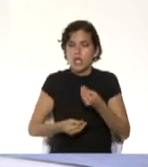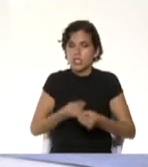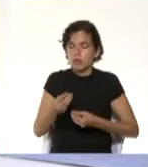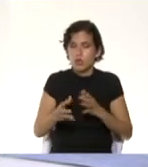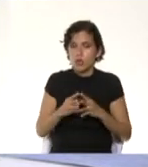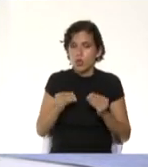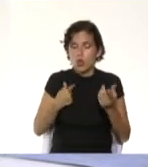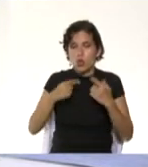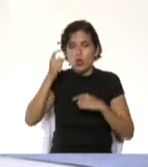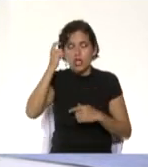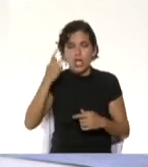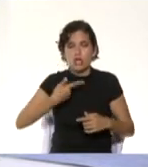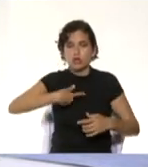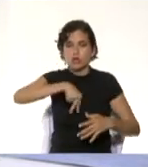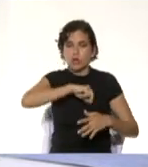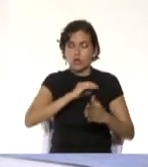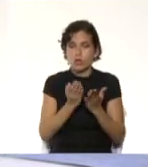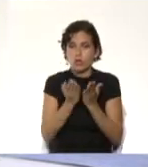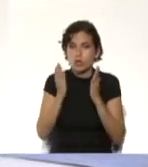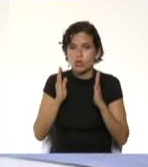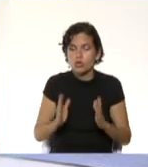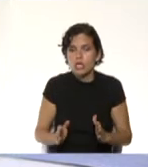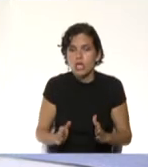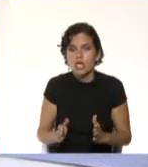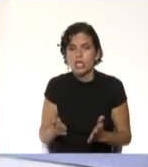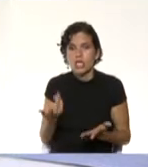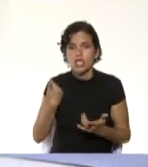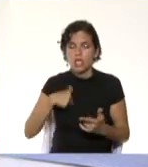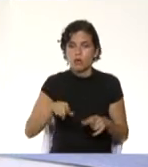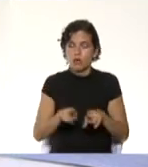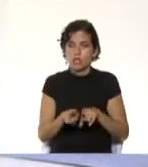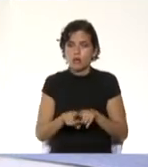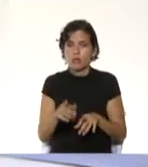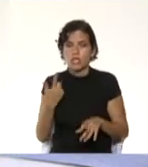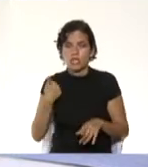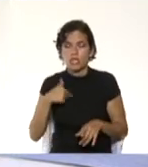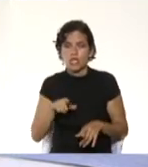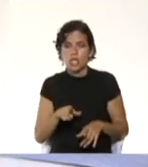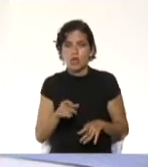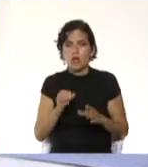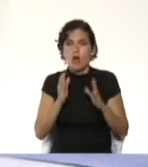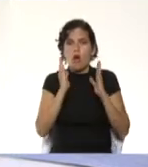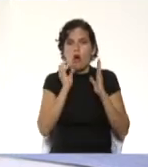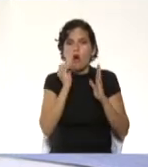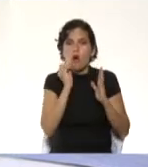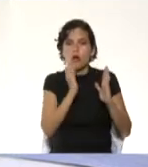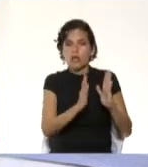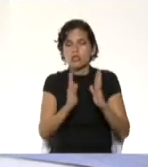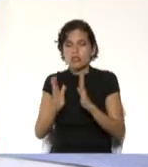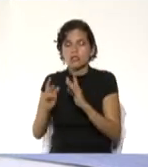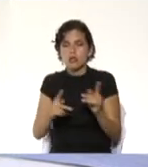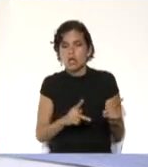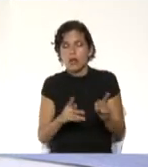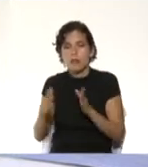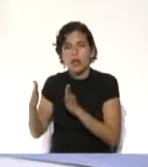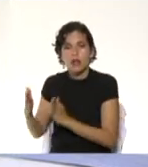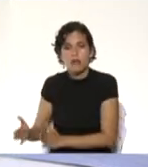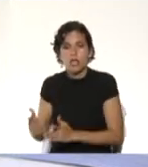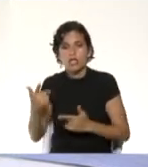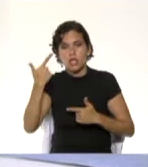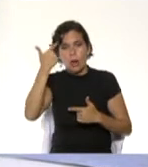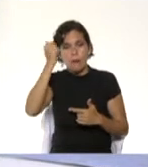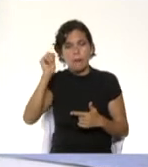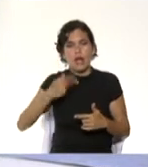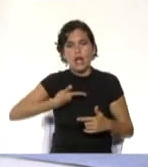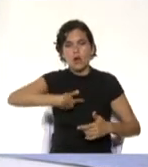veces en nuestra vida cotidiana, y nosotros como estudiantes debemos también tener una organización y